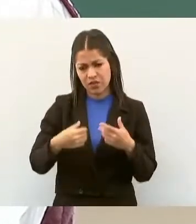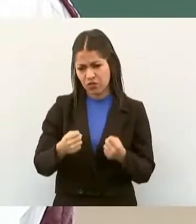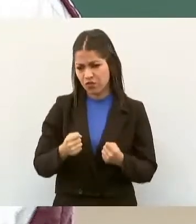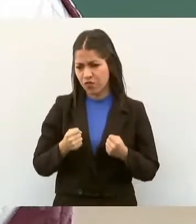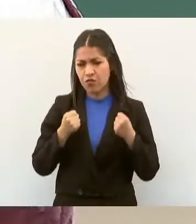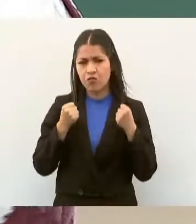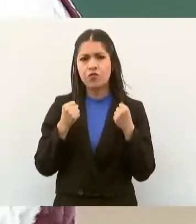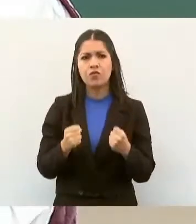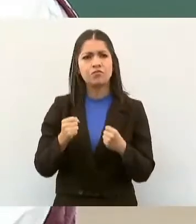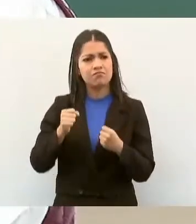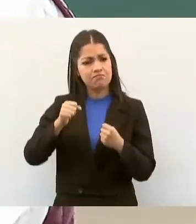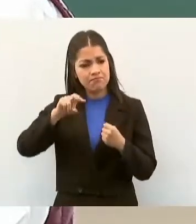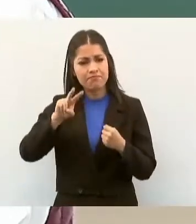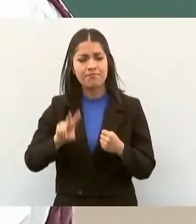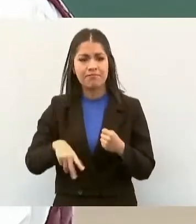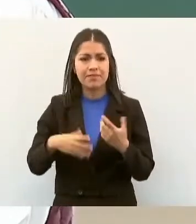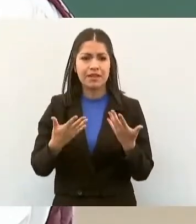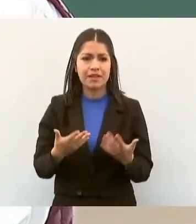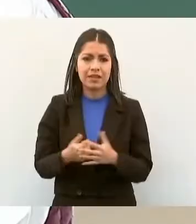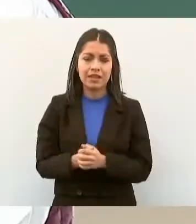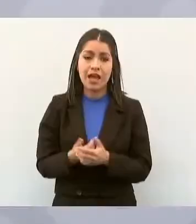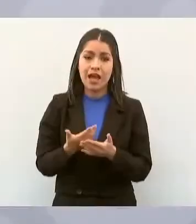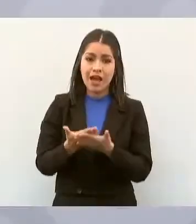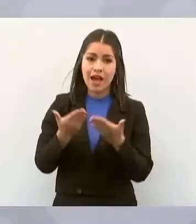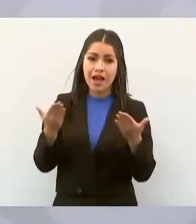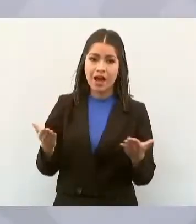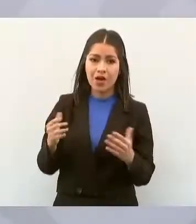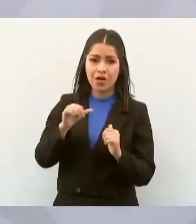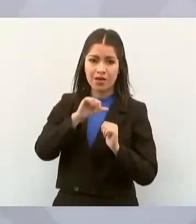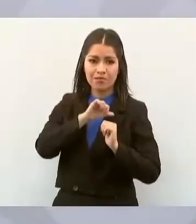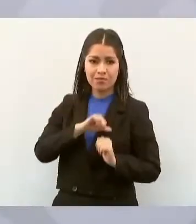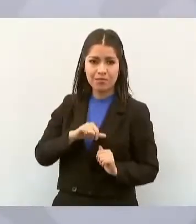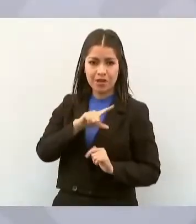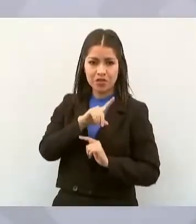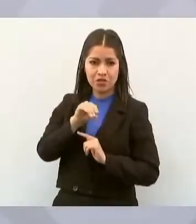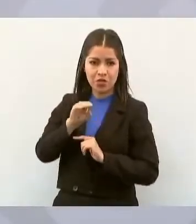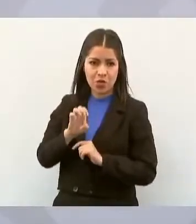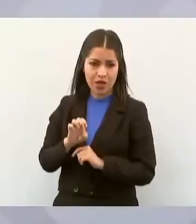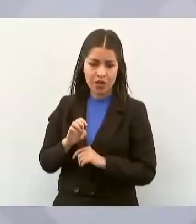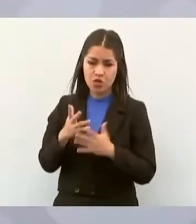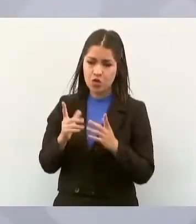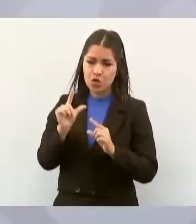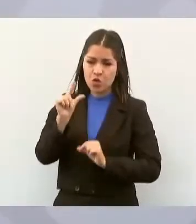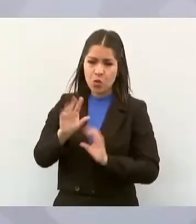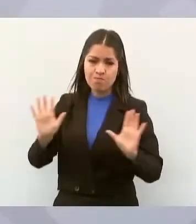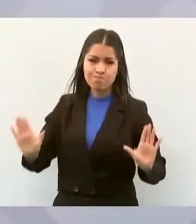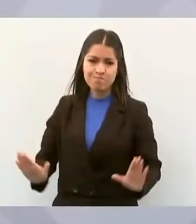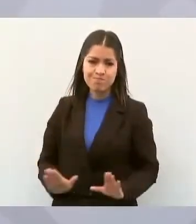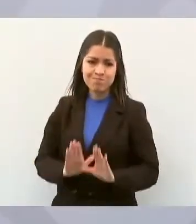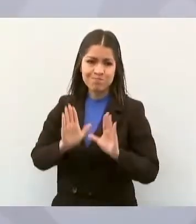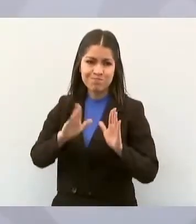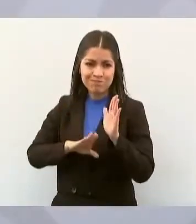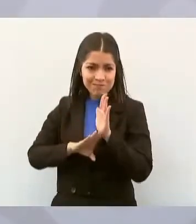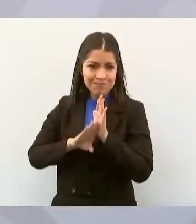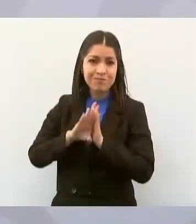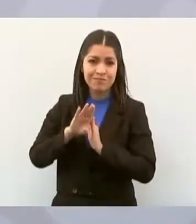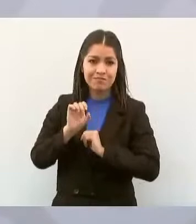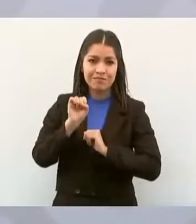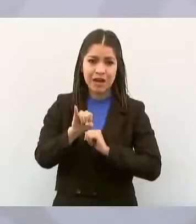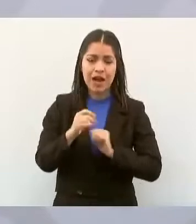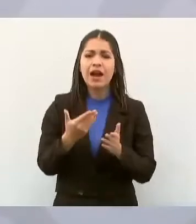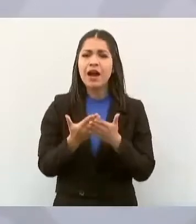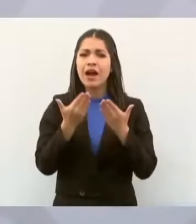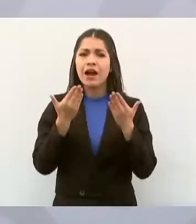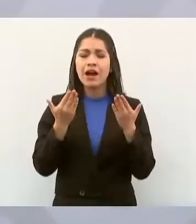que ha tenido con Zoé Robledo un nuevo renacer, ahora se hará cargo, y eso es